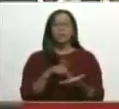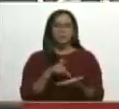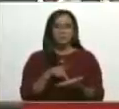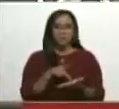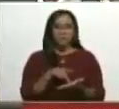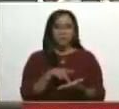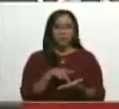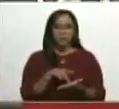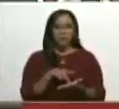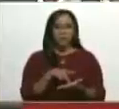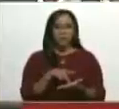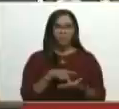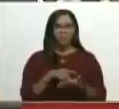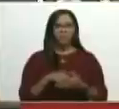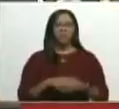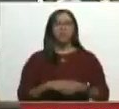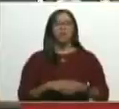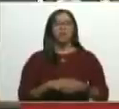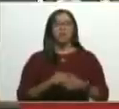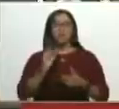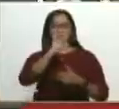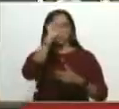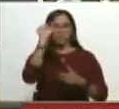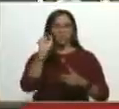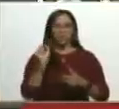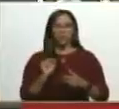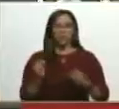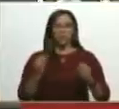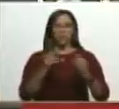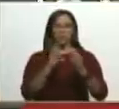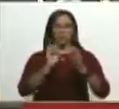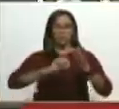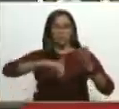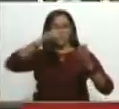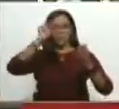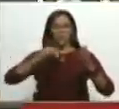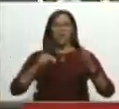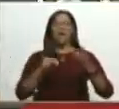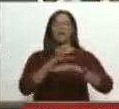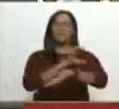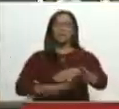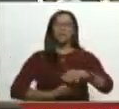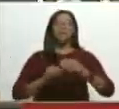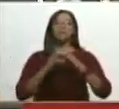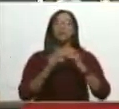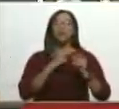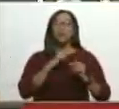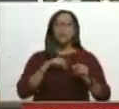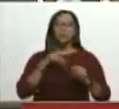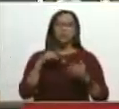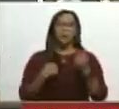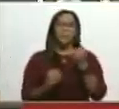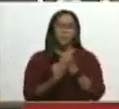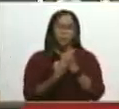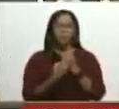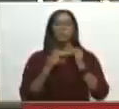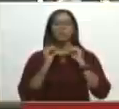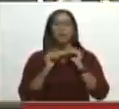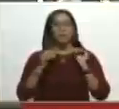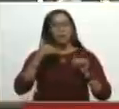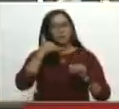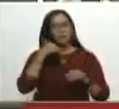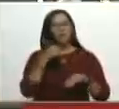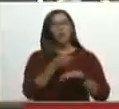en ese dibujo del mural allá en El Tigre. Todo nuestro apoyo. He llamado al señor